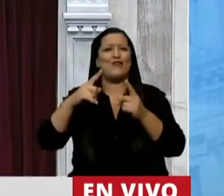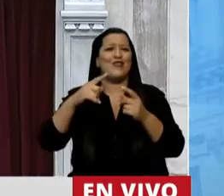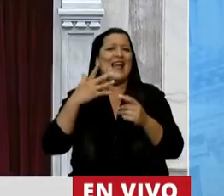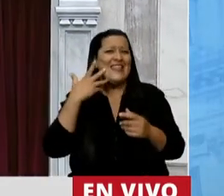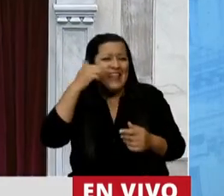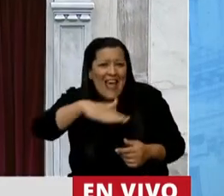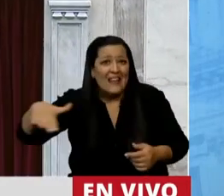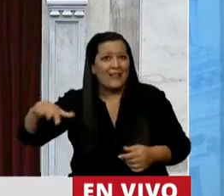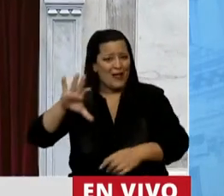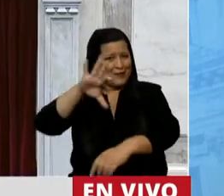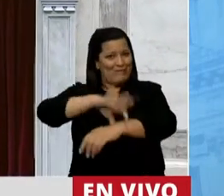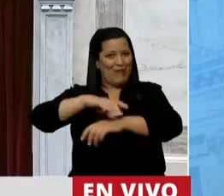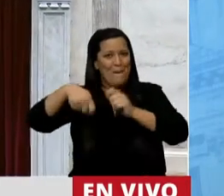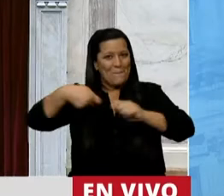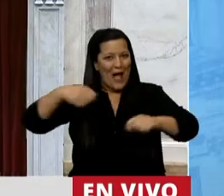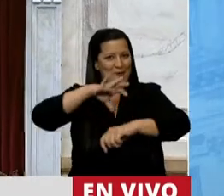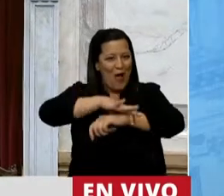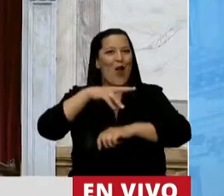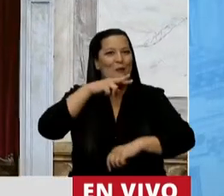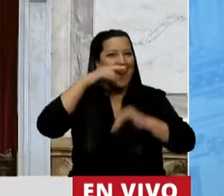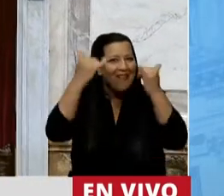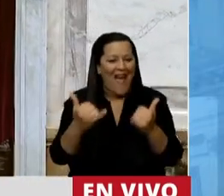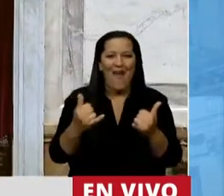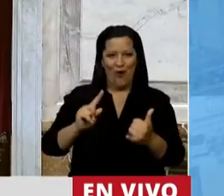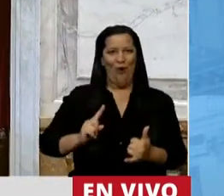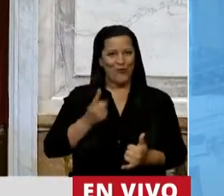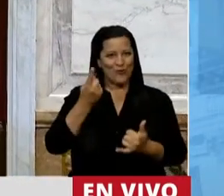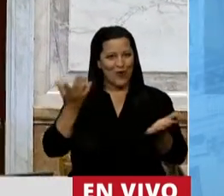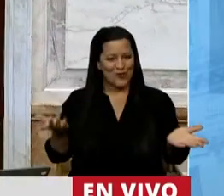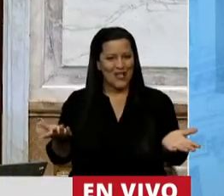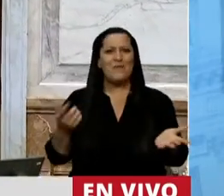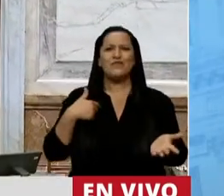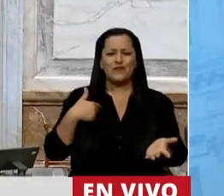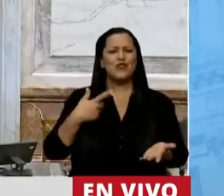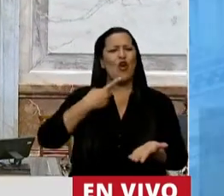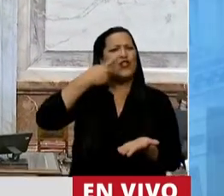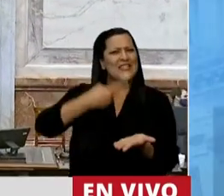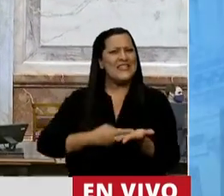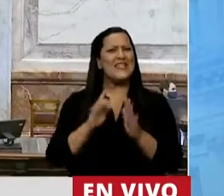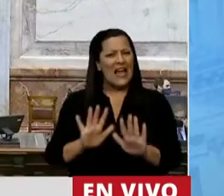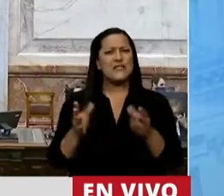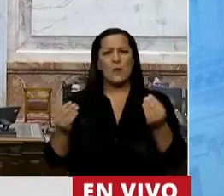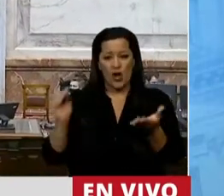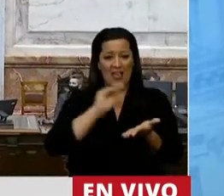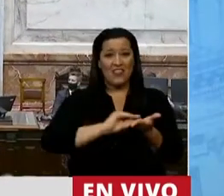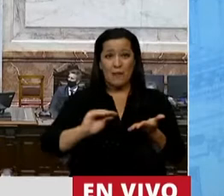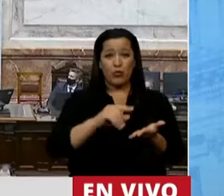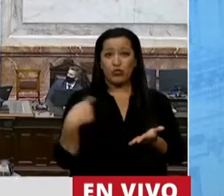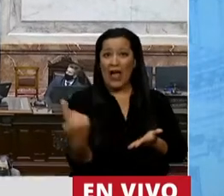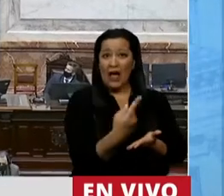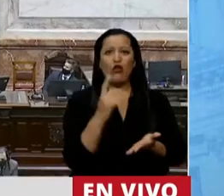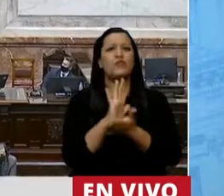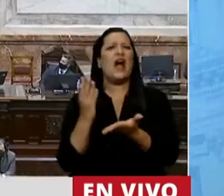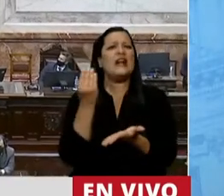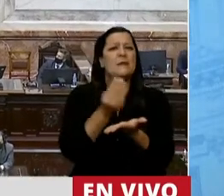verde. Decidí, sobre todo porque los diputados de la Nación somos representantes del